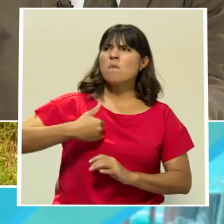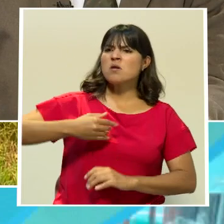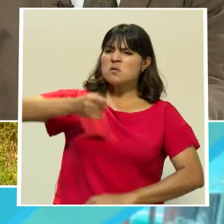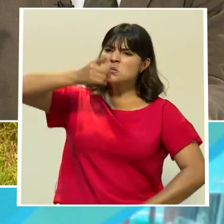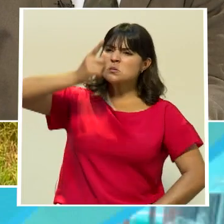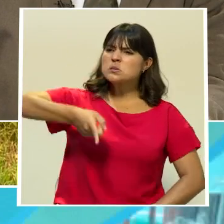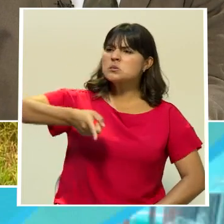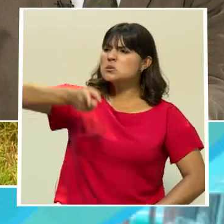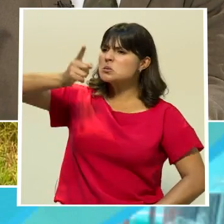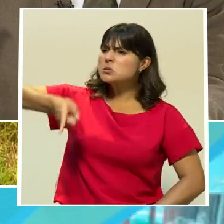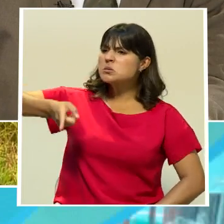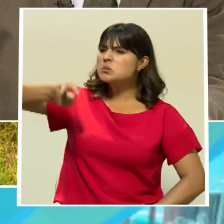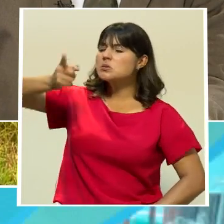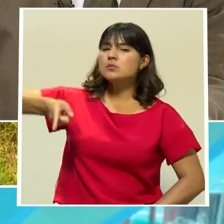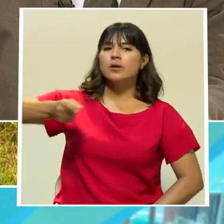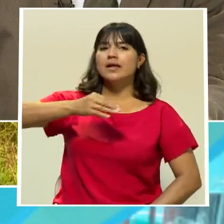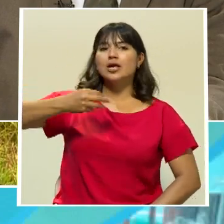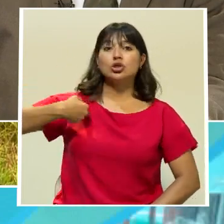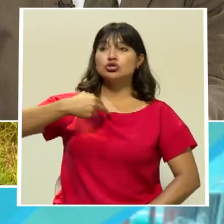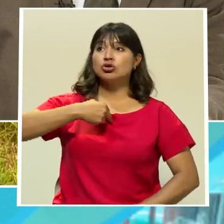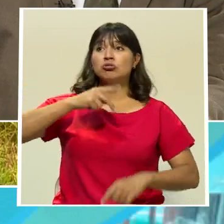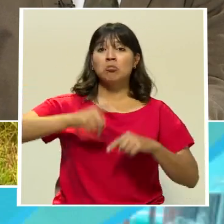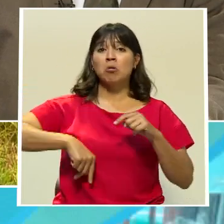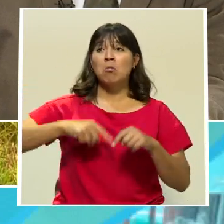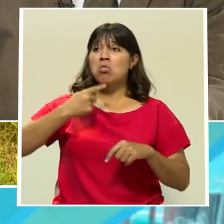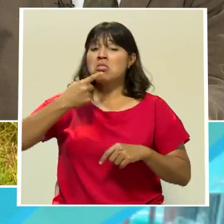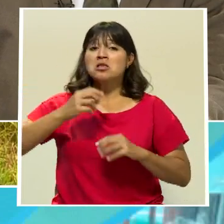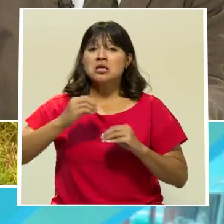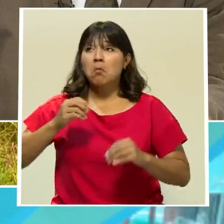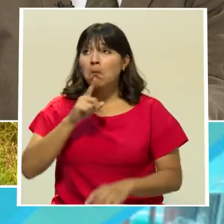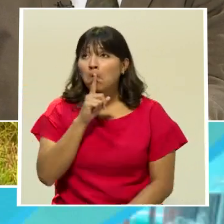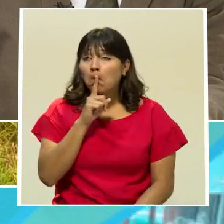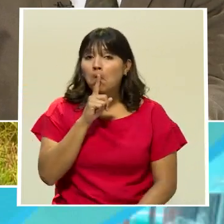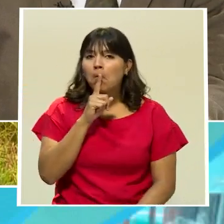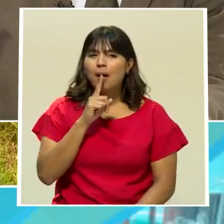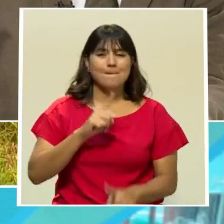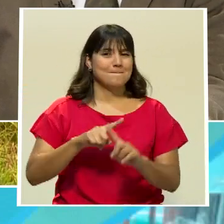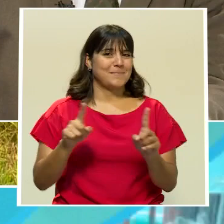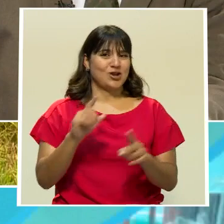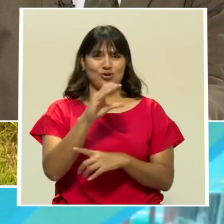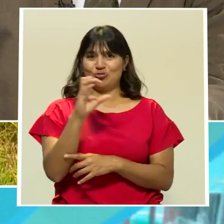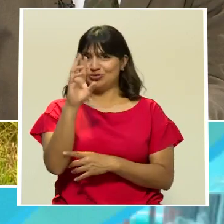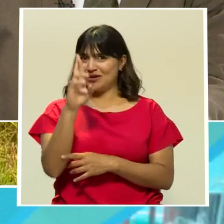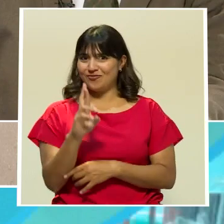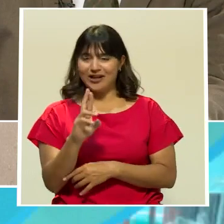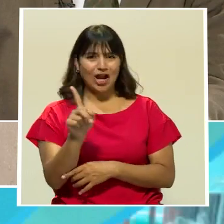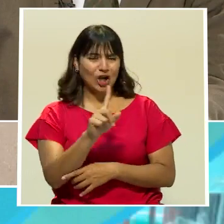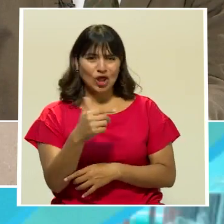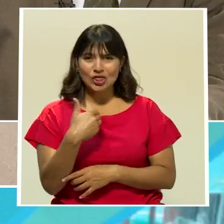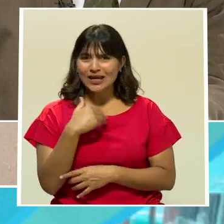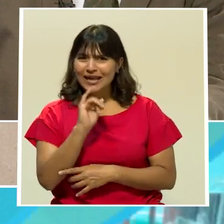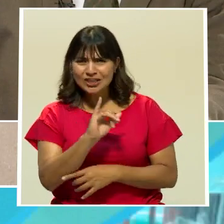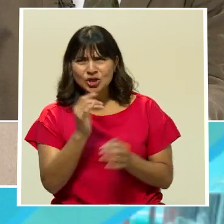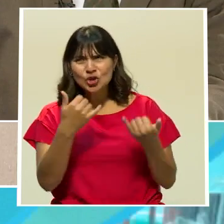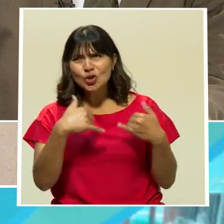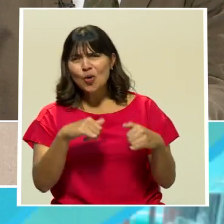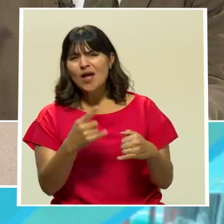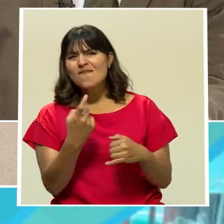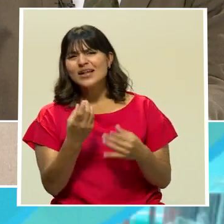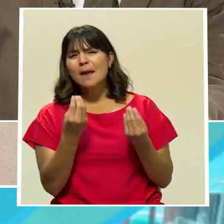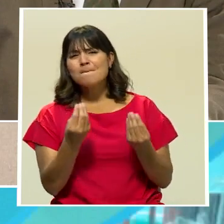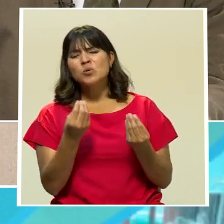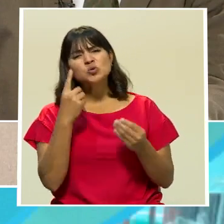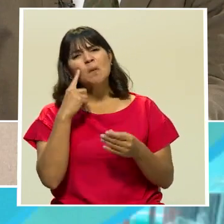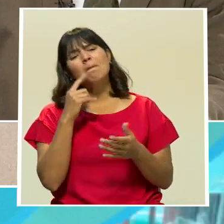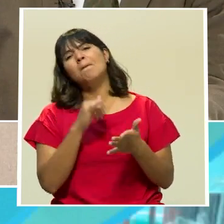y no podés ni siquiera chistar. Costa Rica está muy lejos, pero muy, muy lejos de eso. Y